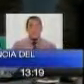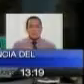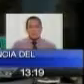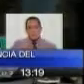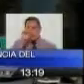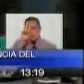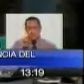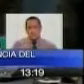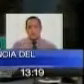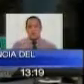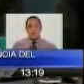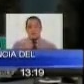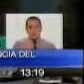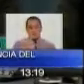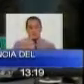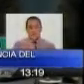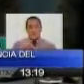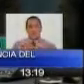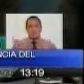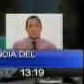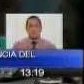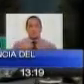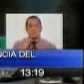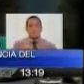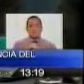del Perú ante la Corte Interamericana.